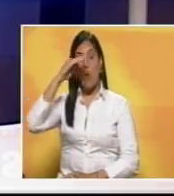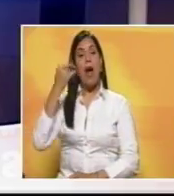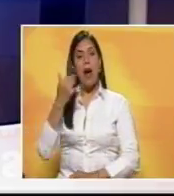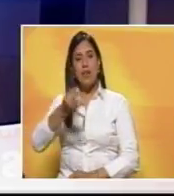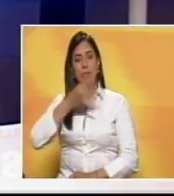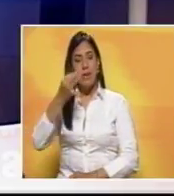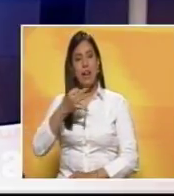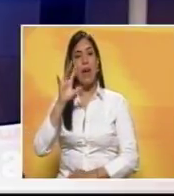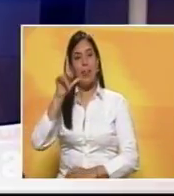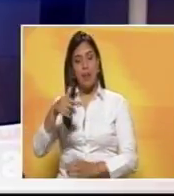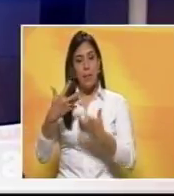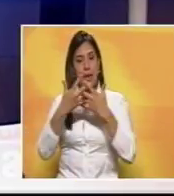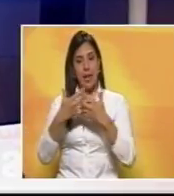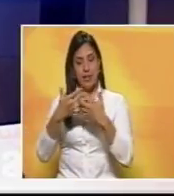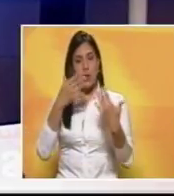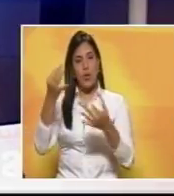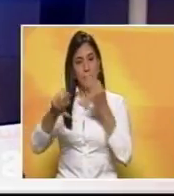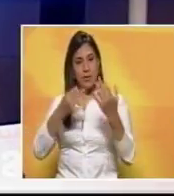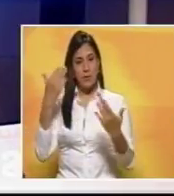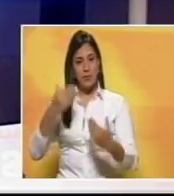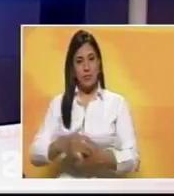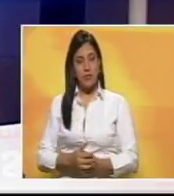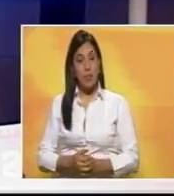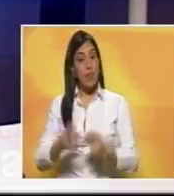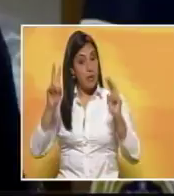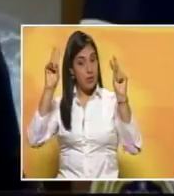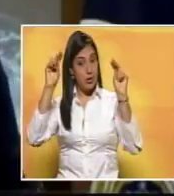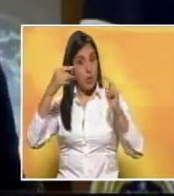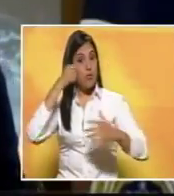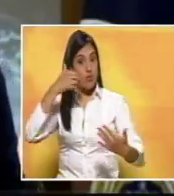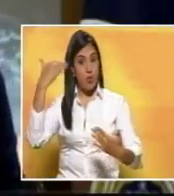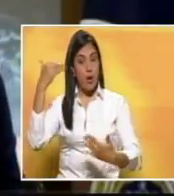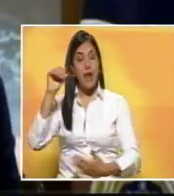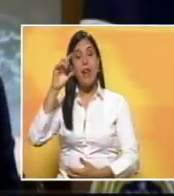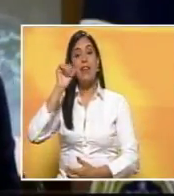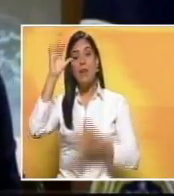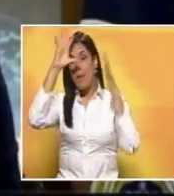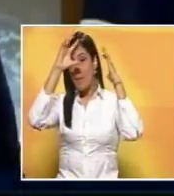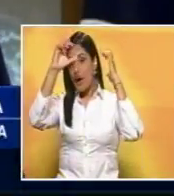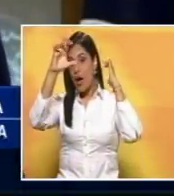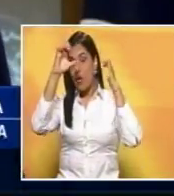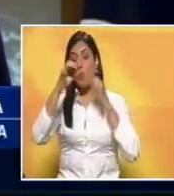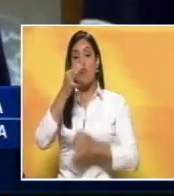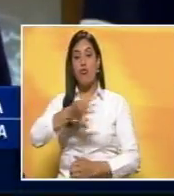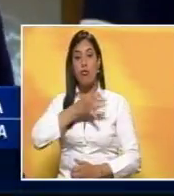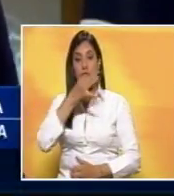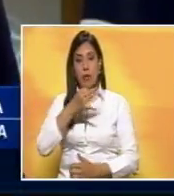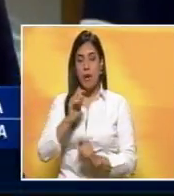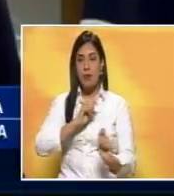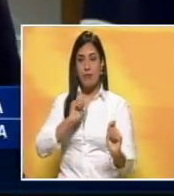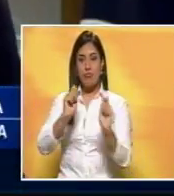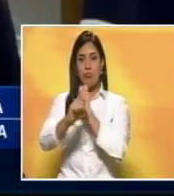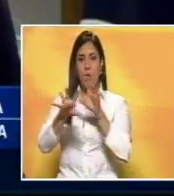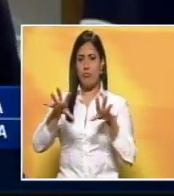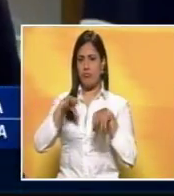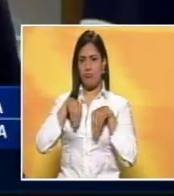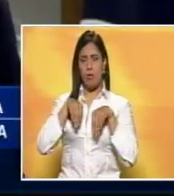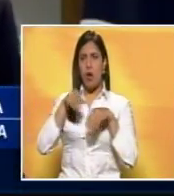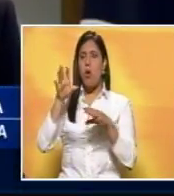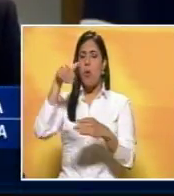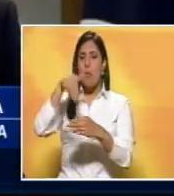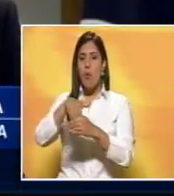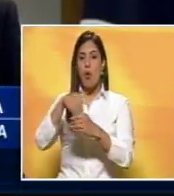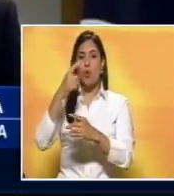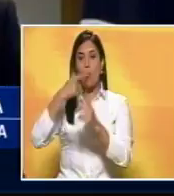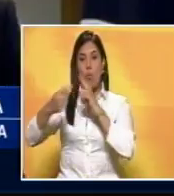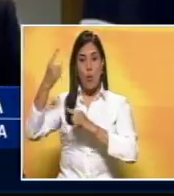el portavoz del Departamento de Estado, Heather Nauert. Según la funcionaria, la embajadora Nikki Haley, revertirá la abstención en la votación